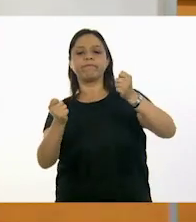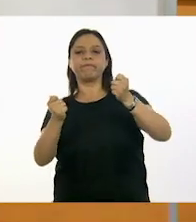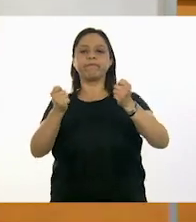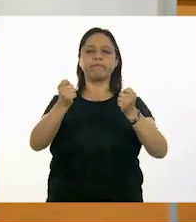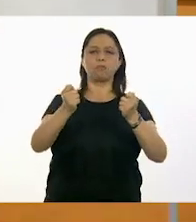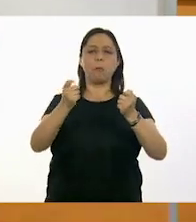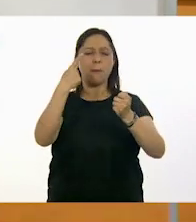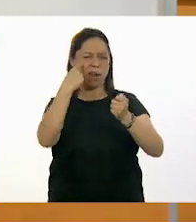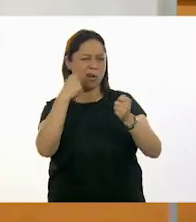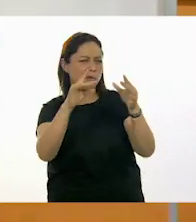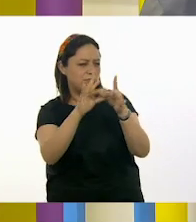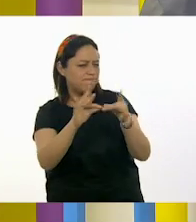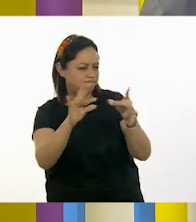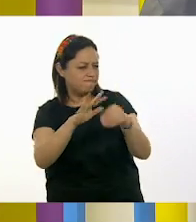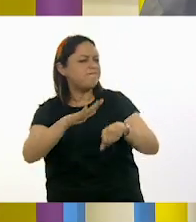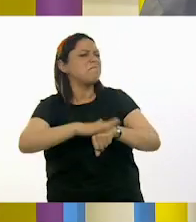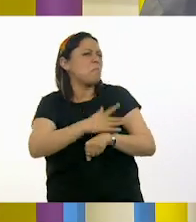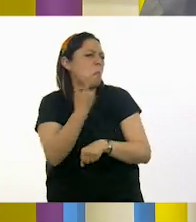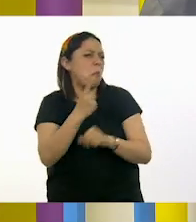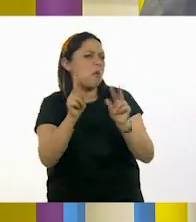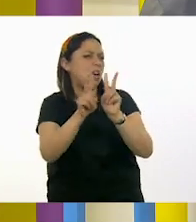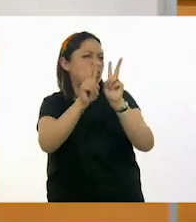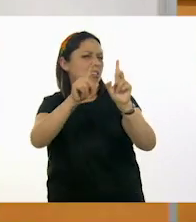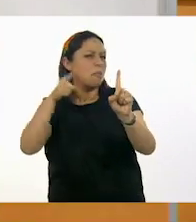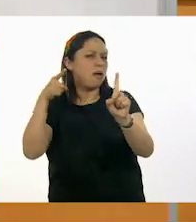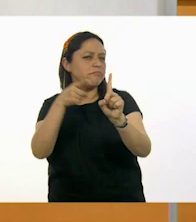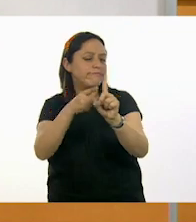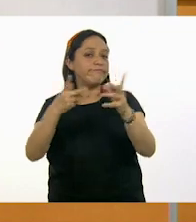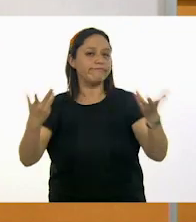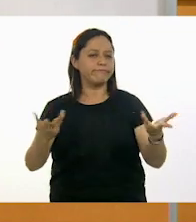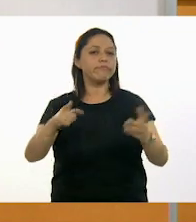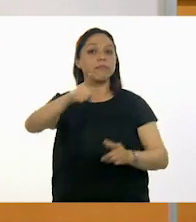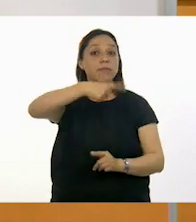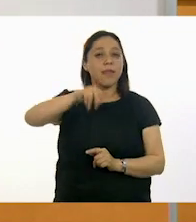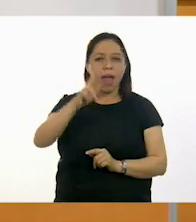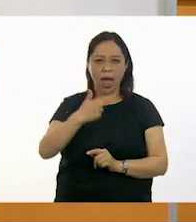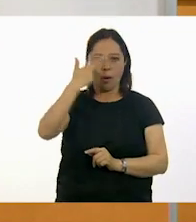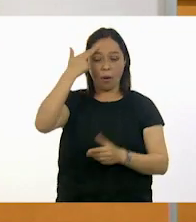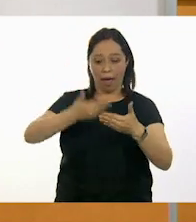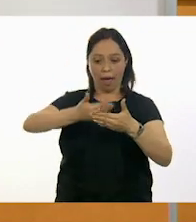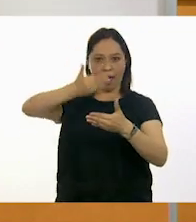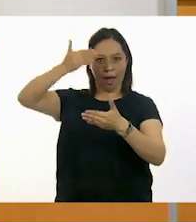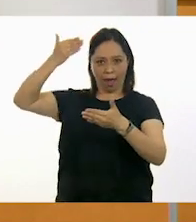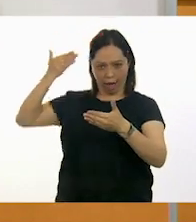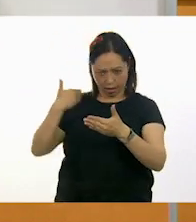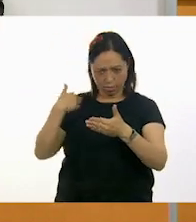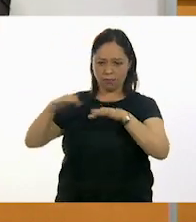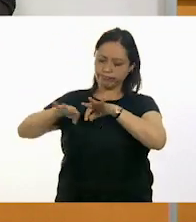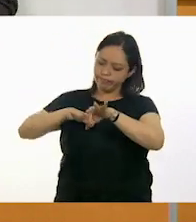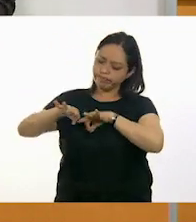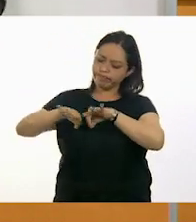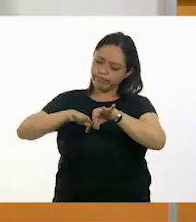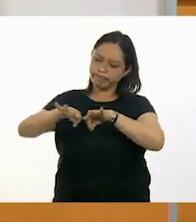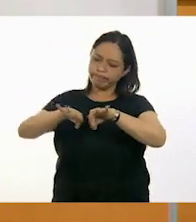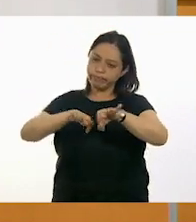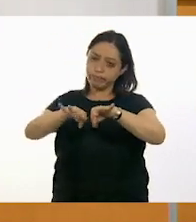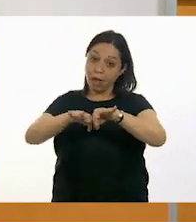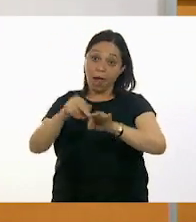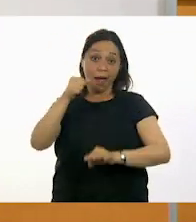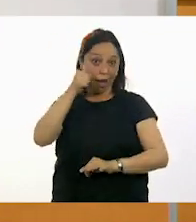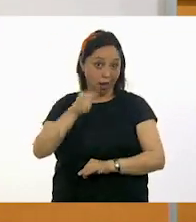a ver esto el día de hoy. ¿Por qué? Vamos a recapitular un poco lo que ya hemos estado trabajando. Y resulta que ayer me